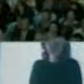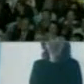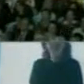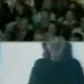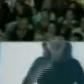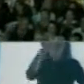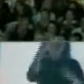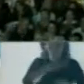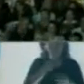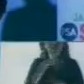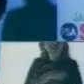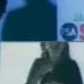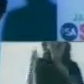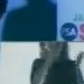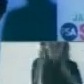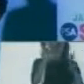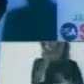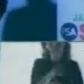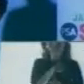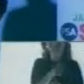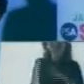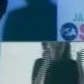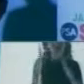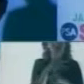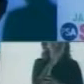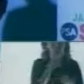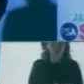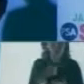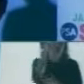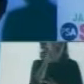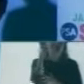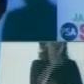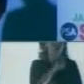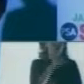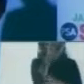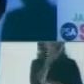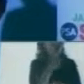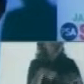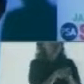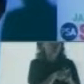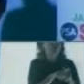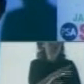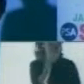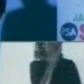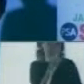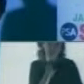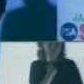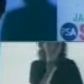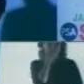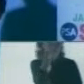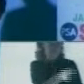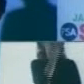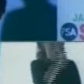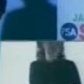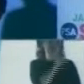Creo que es el momento de Torredonjimeno, pero afirmativamente decir que sí